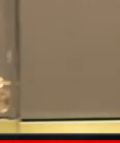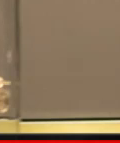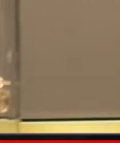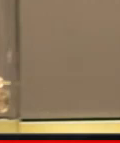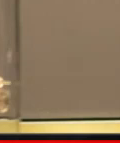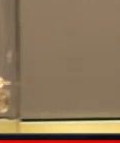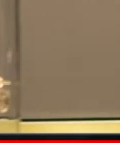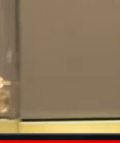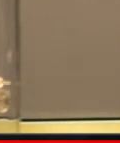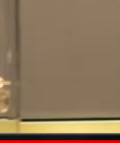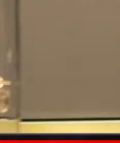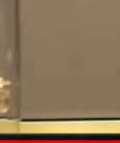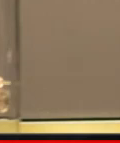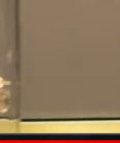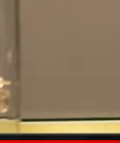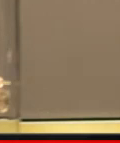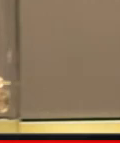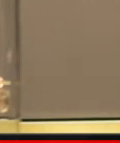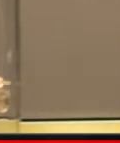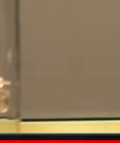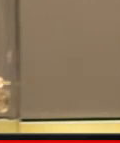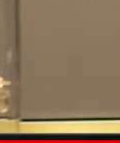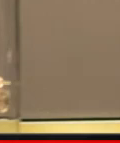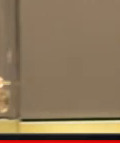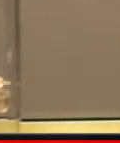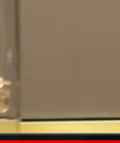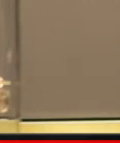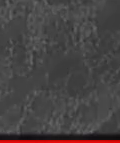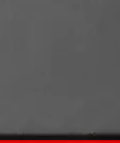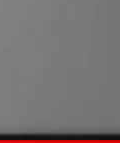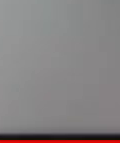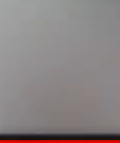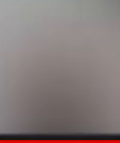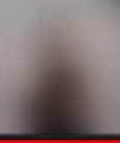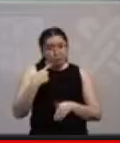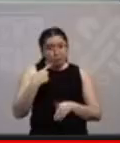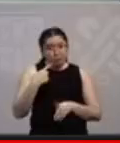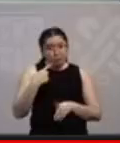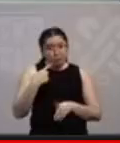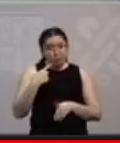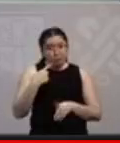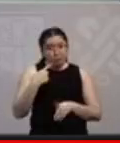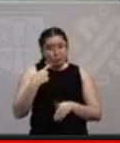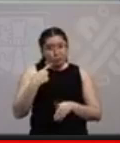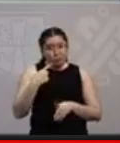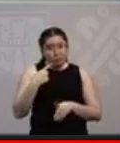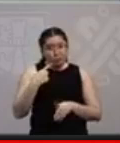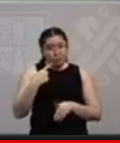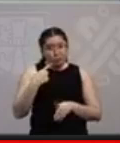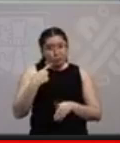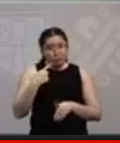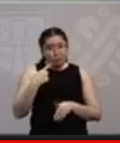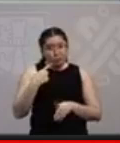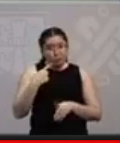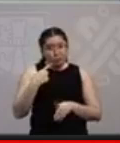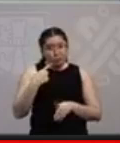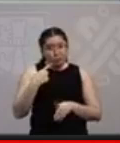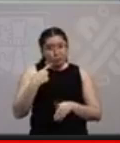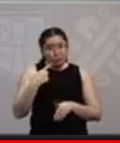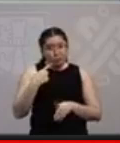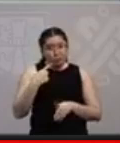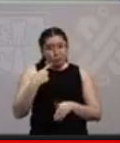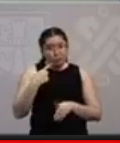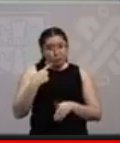se utilicen recursos públicos para montar una oficina para espiar y para colmo para revisar el registro público de la